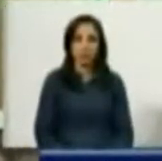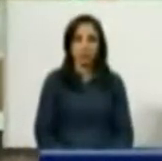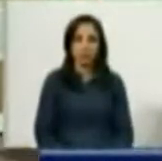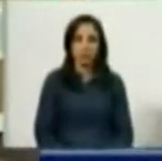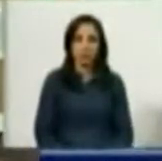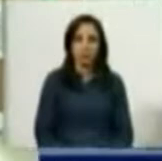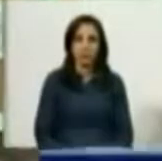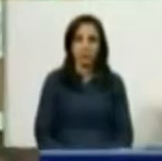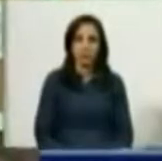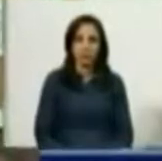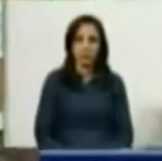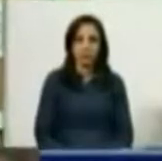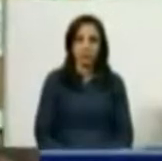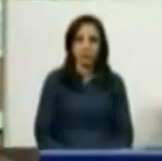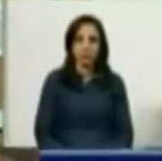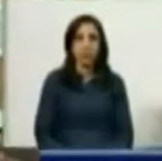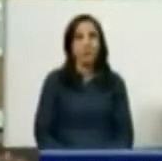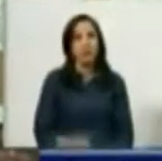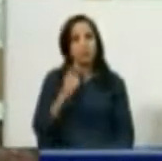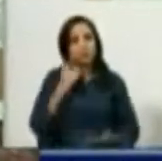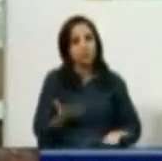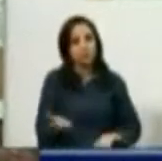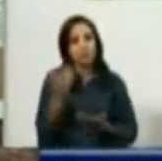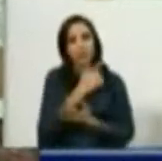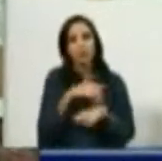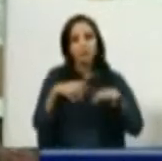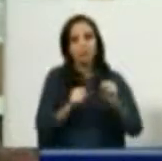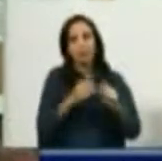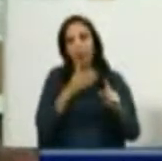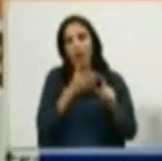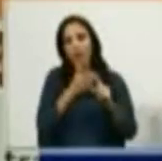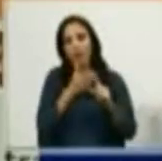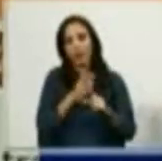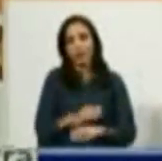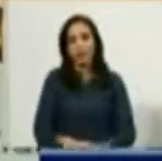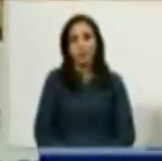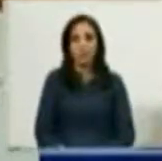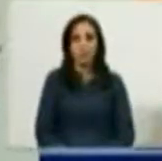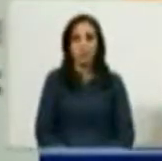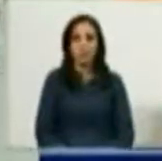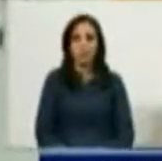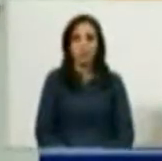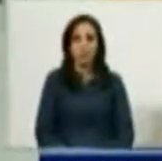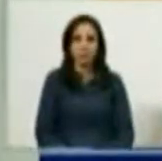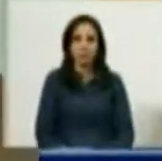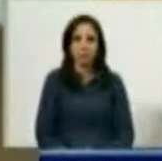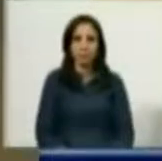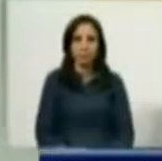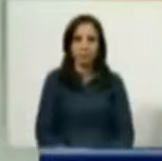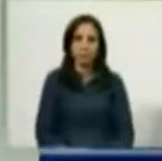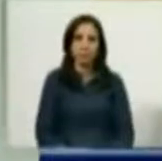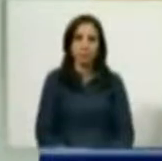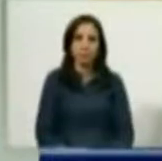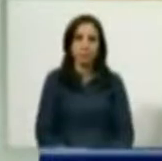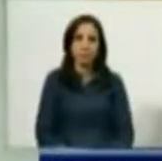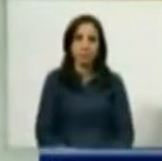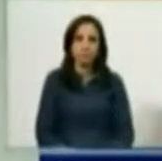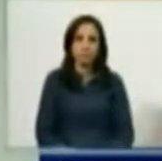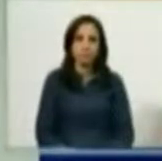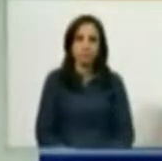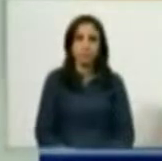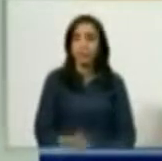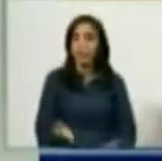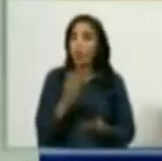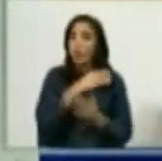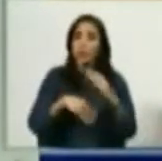mercenarios y pitillanques arrecian ataques de Washington post todos los días Nosotros